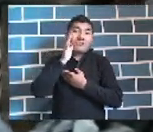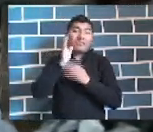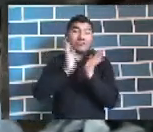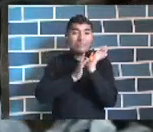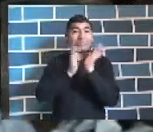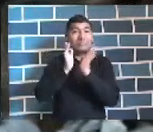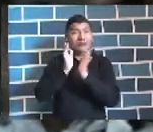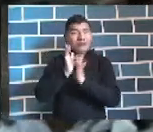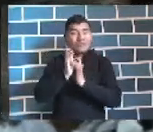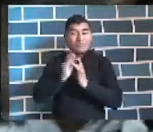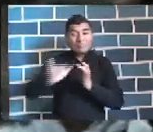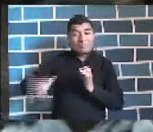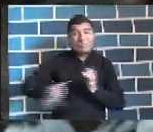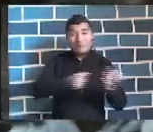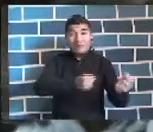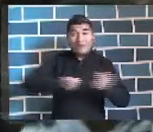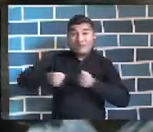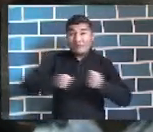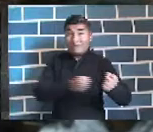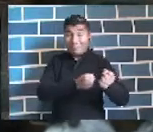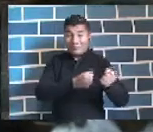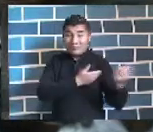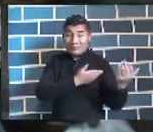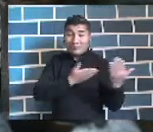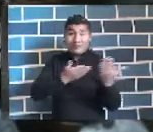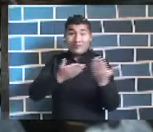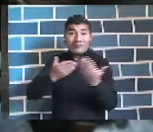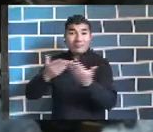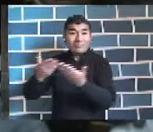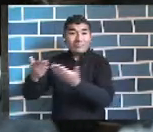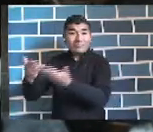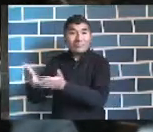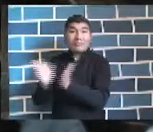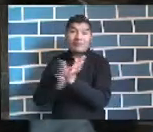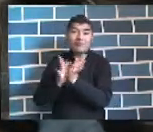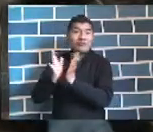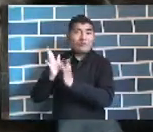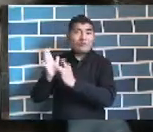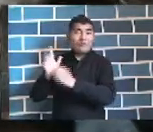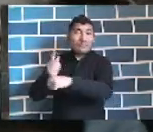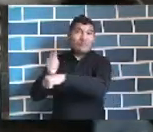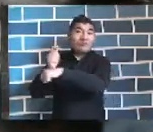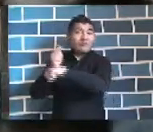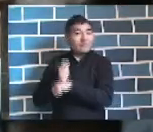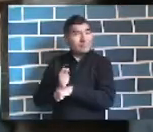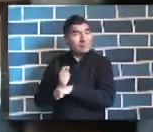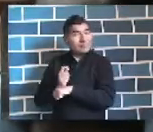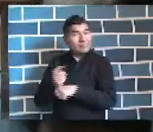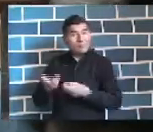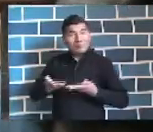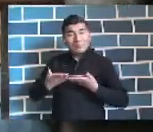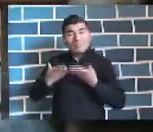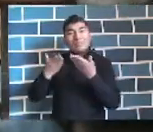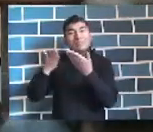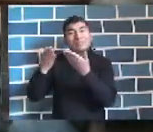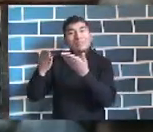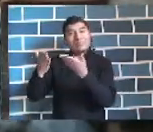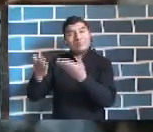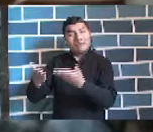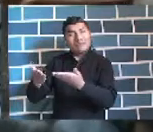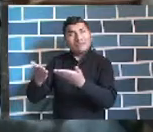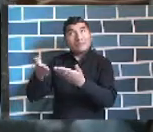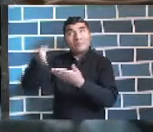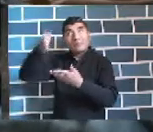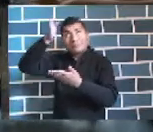José llevaron al niño y al adolescente Jesús al templo. Lo pusieron delante